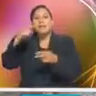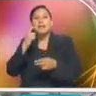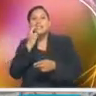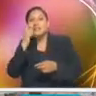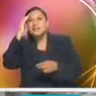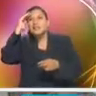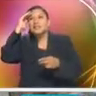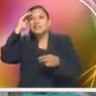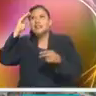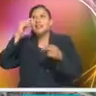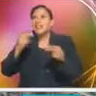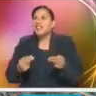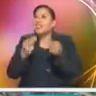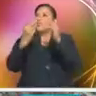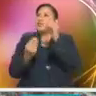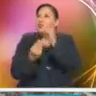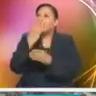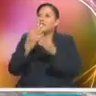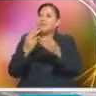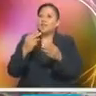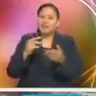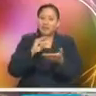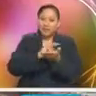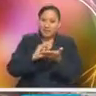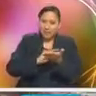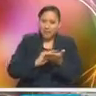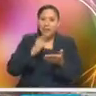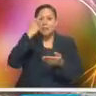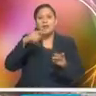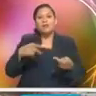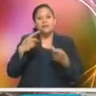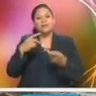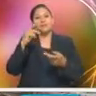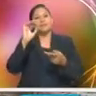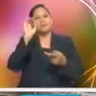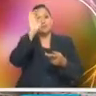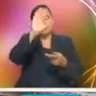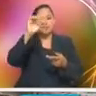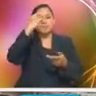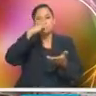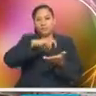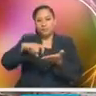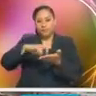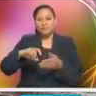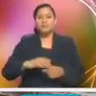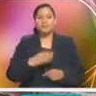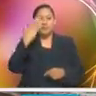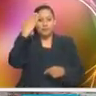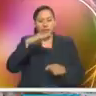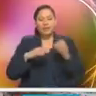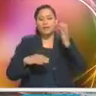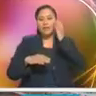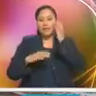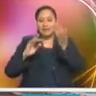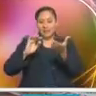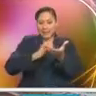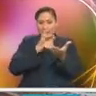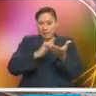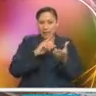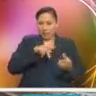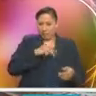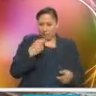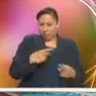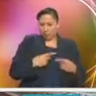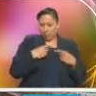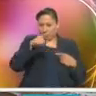desarrollo de una aplicación comercial. Bueno, les decía que en los smartphones los datos confidenciales